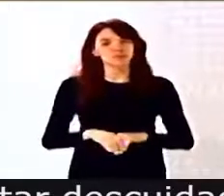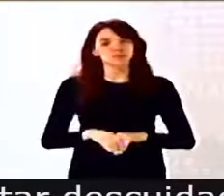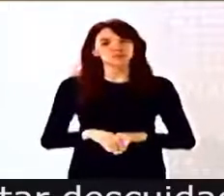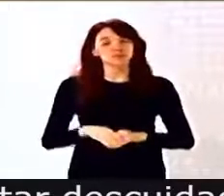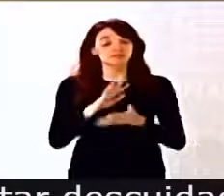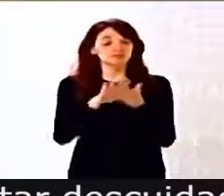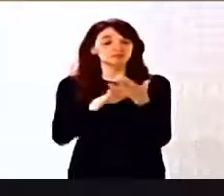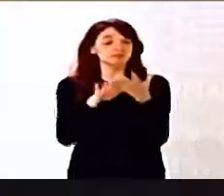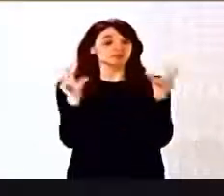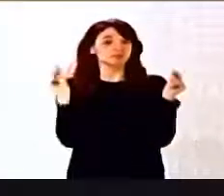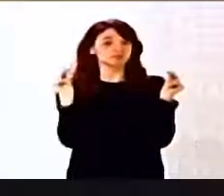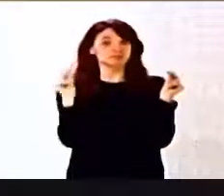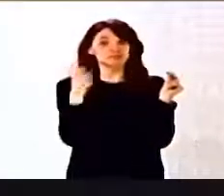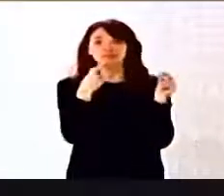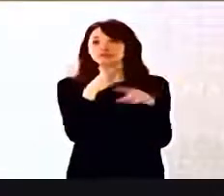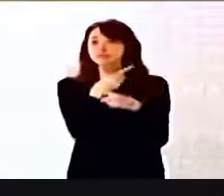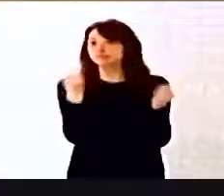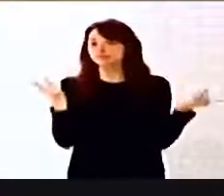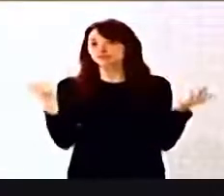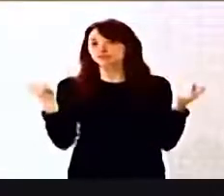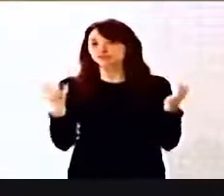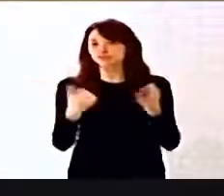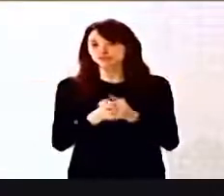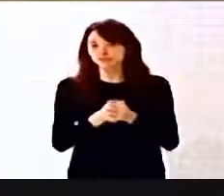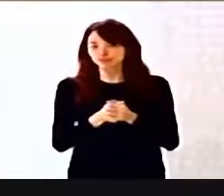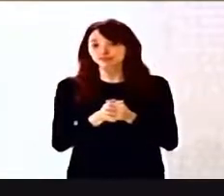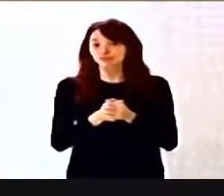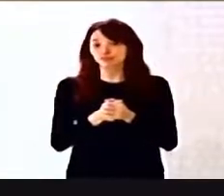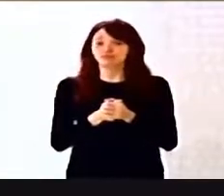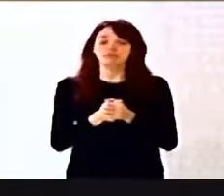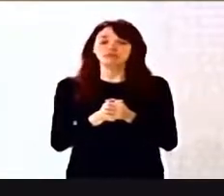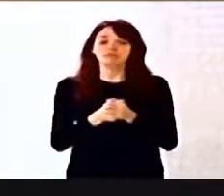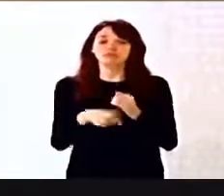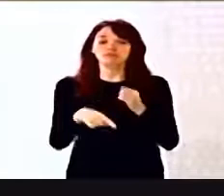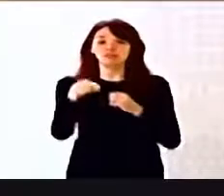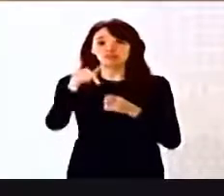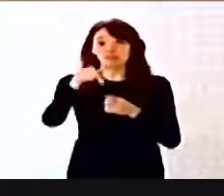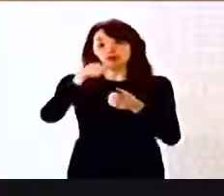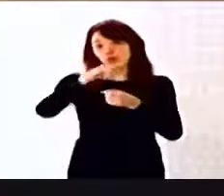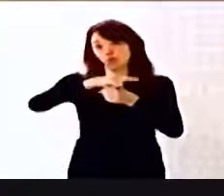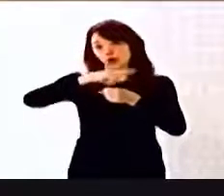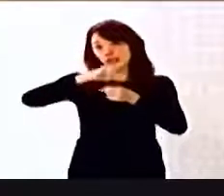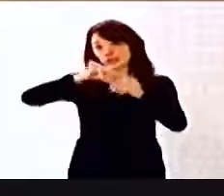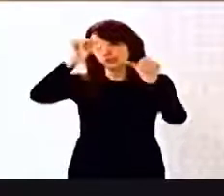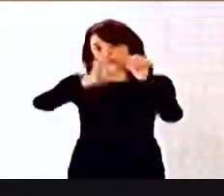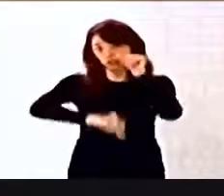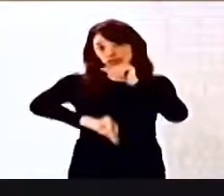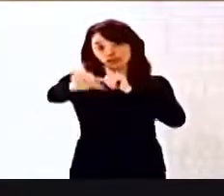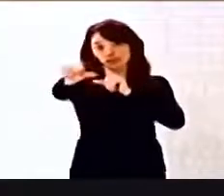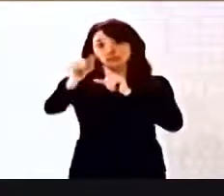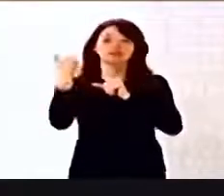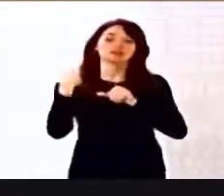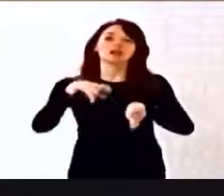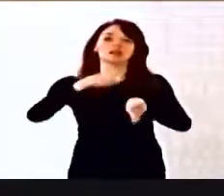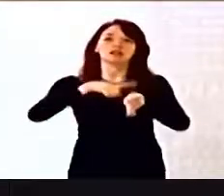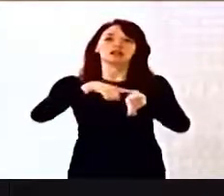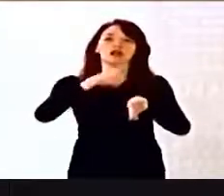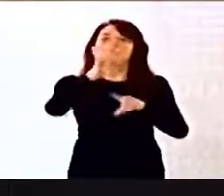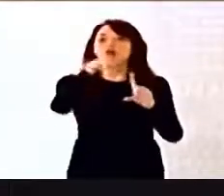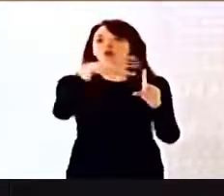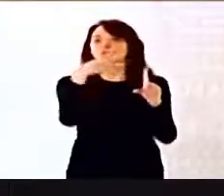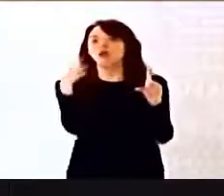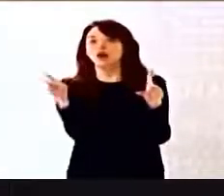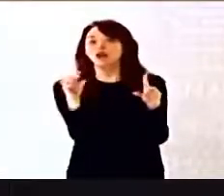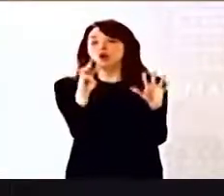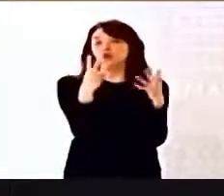Termino diciéndoles que a partir del próximo lunes, en un horario